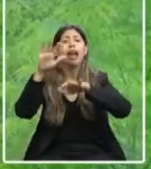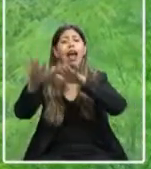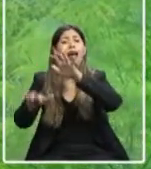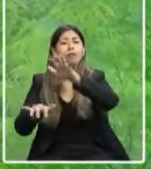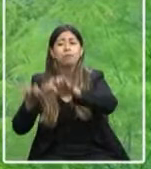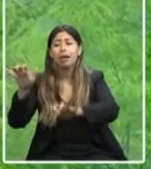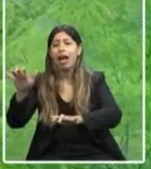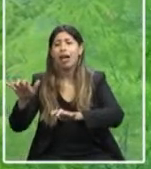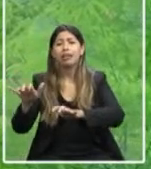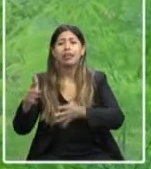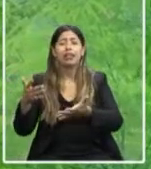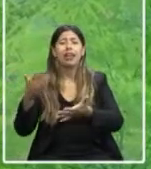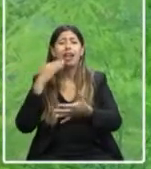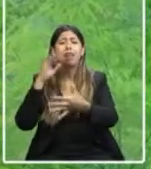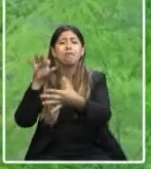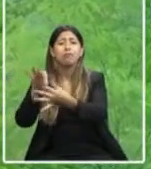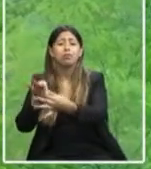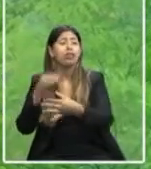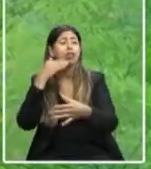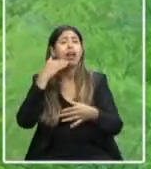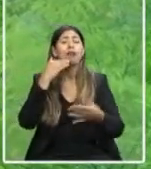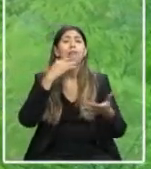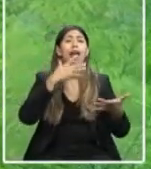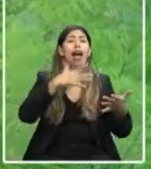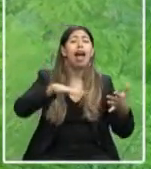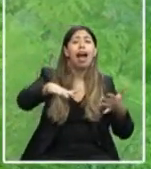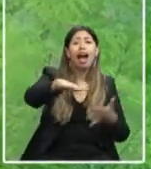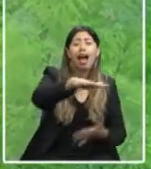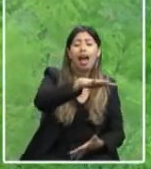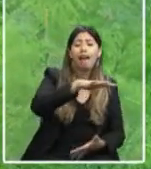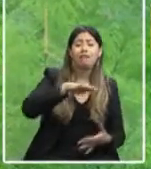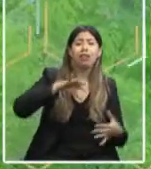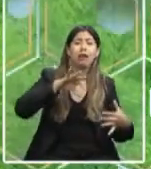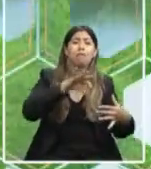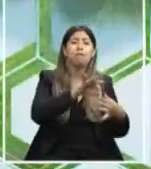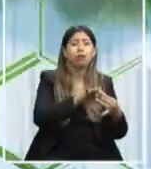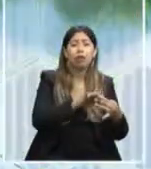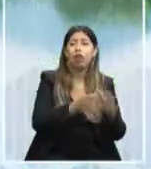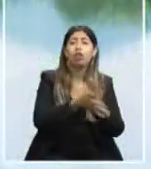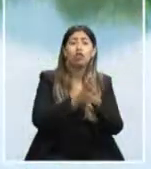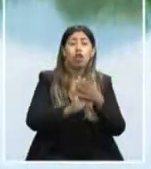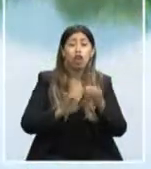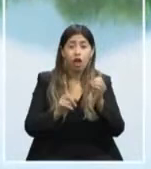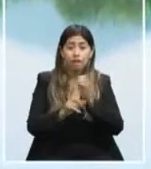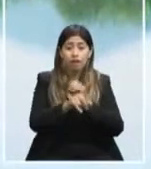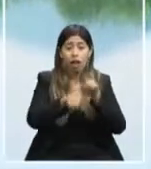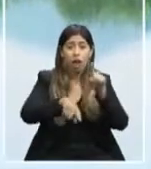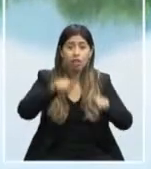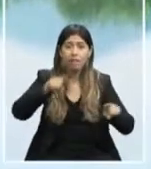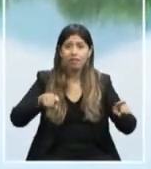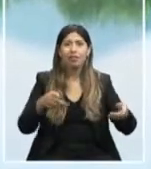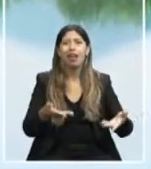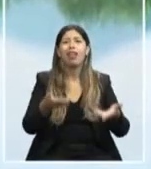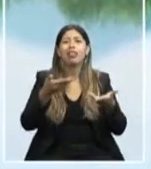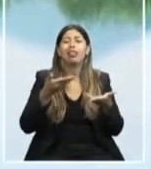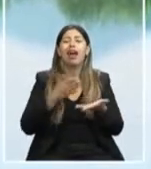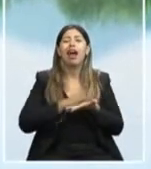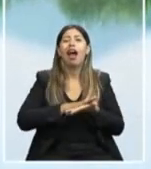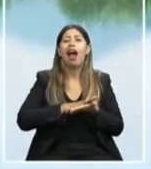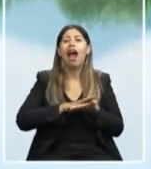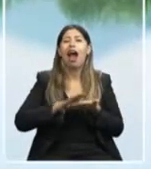a todos los componentes de la biodiversidad que se nos dan gratuitamente. Ahí nosotros podemos